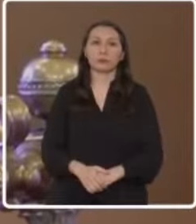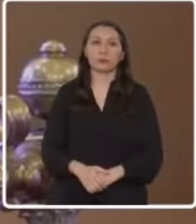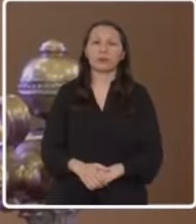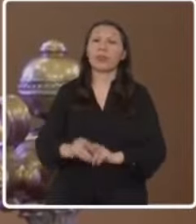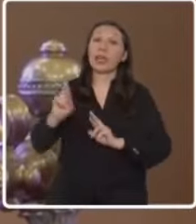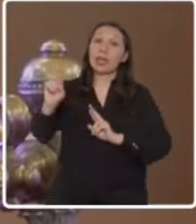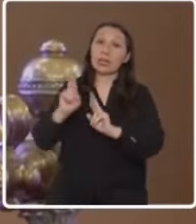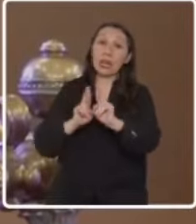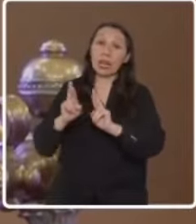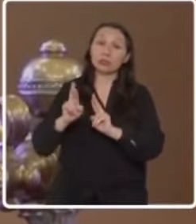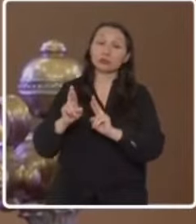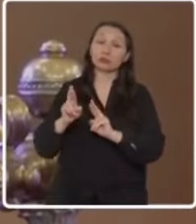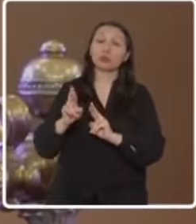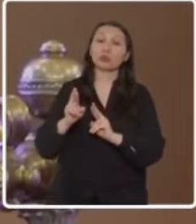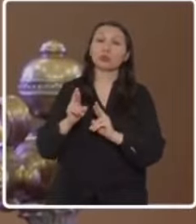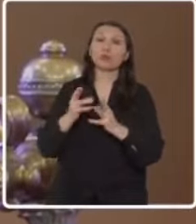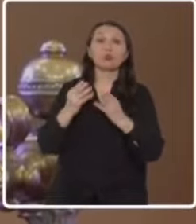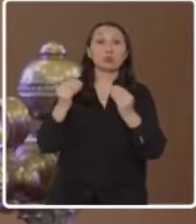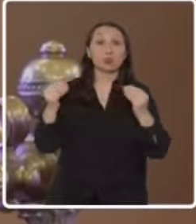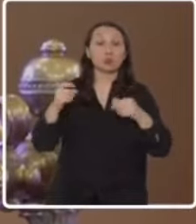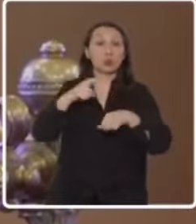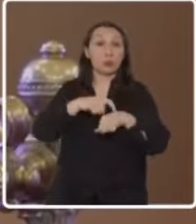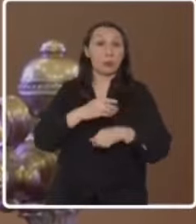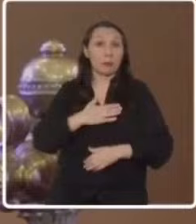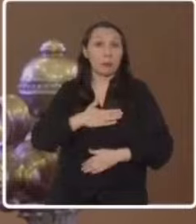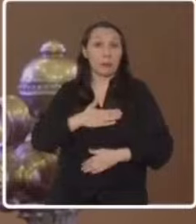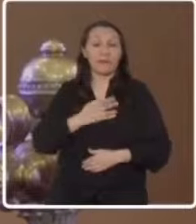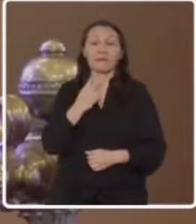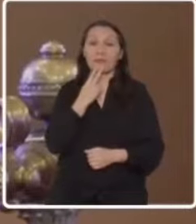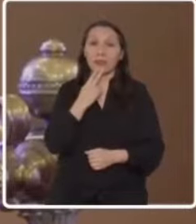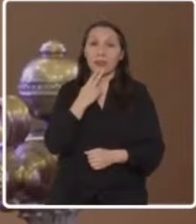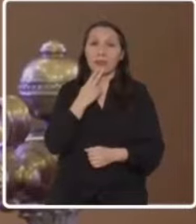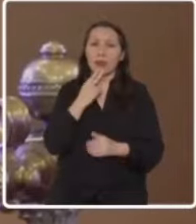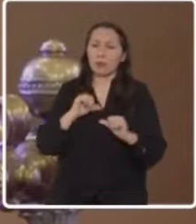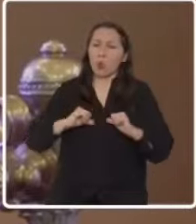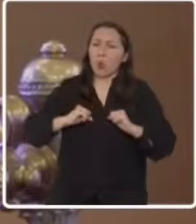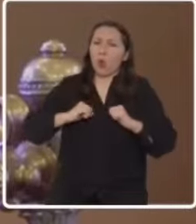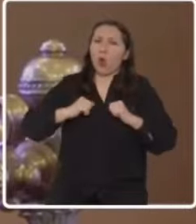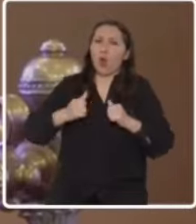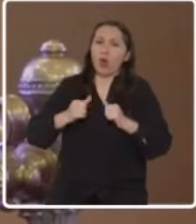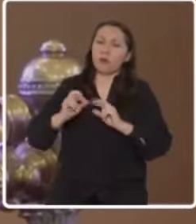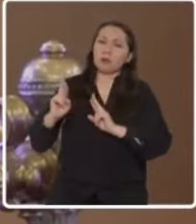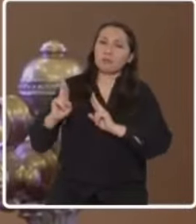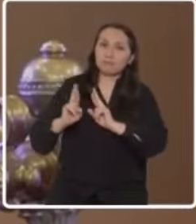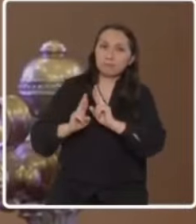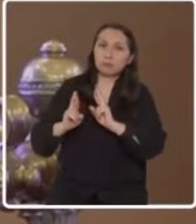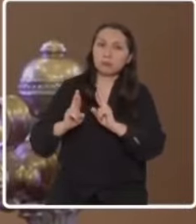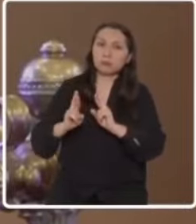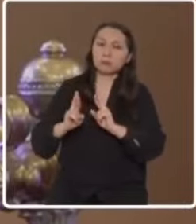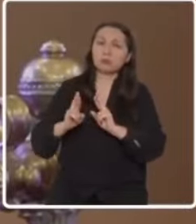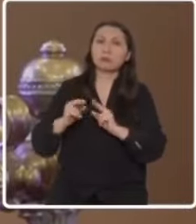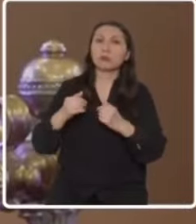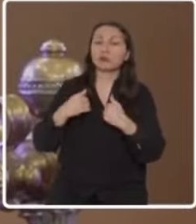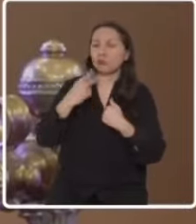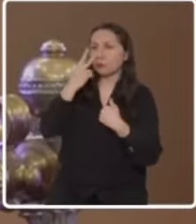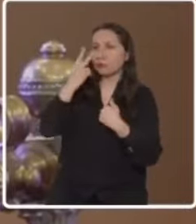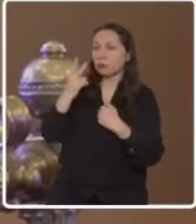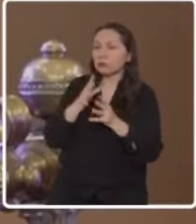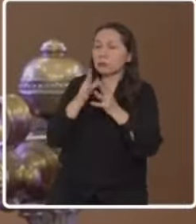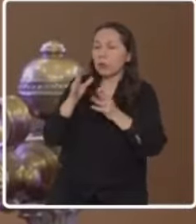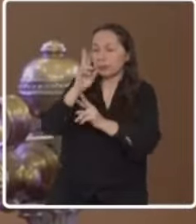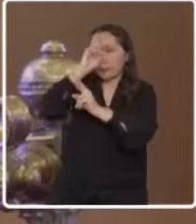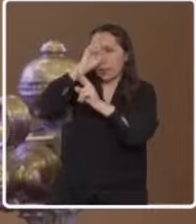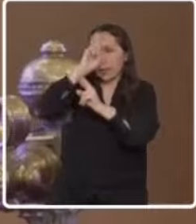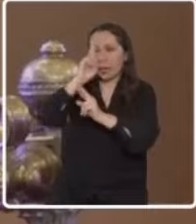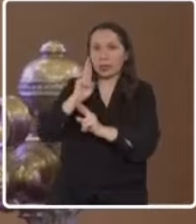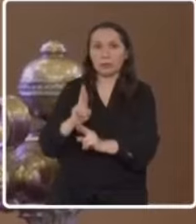La relación que tuvimos en muchos momentos de mi vida y desde muy joven me merecieron de él el mayor